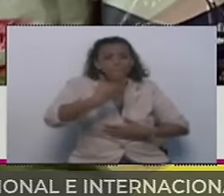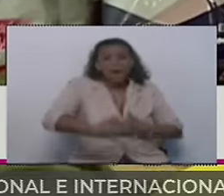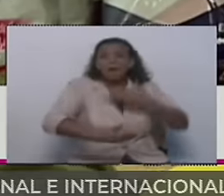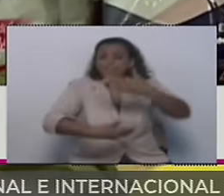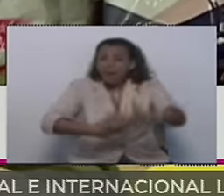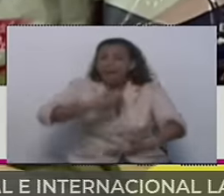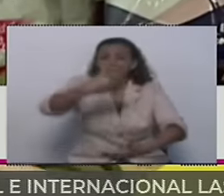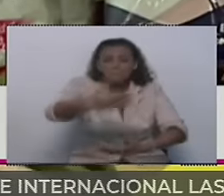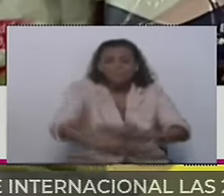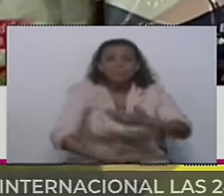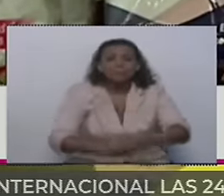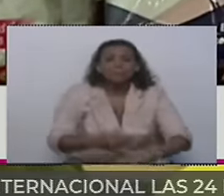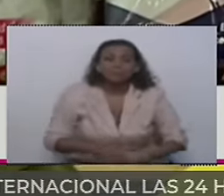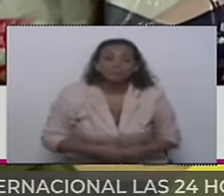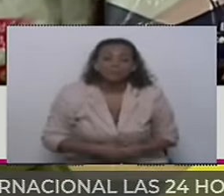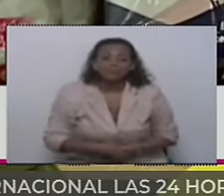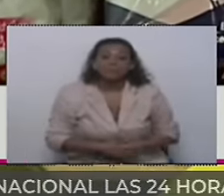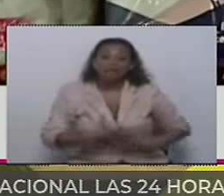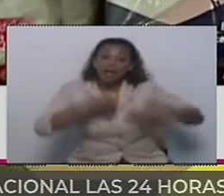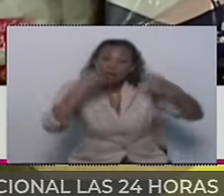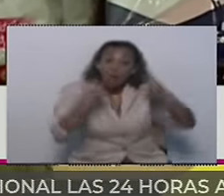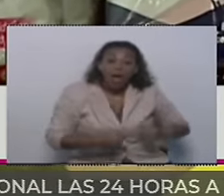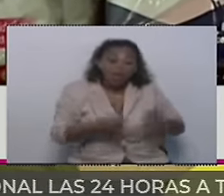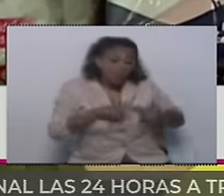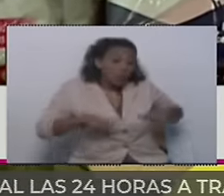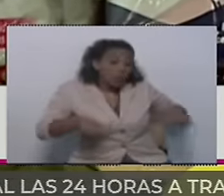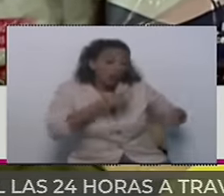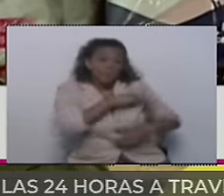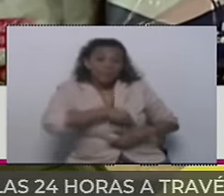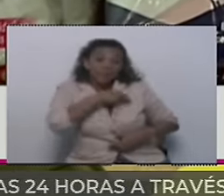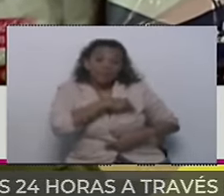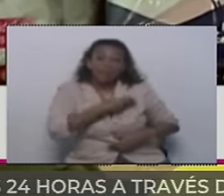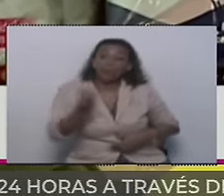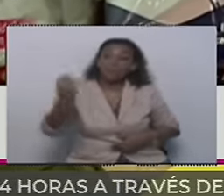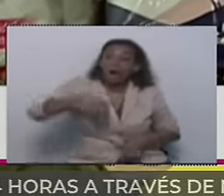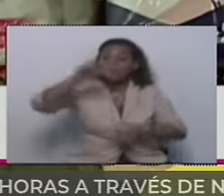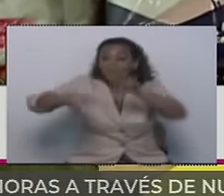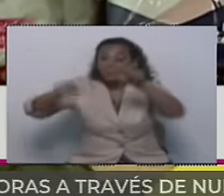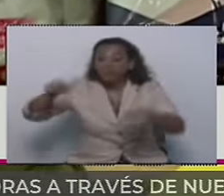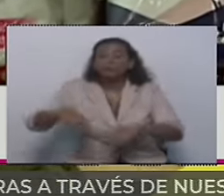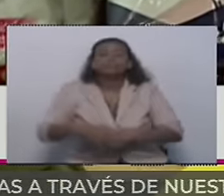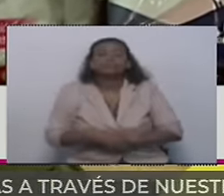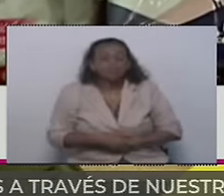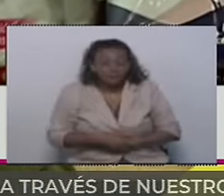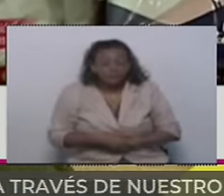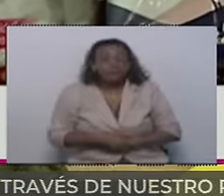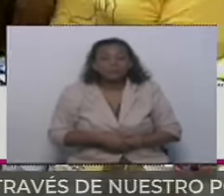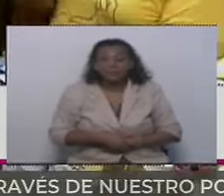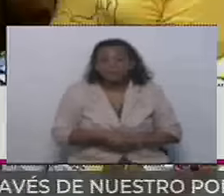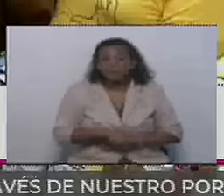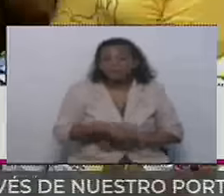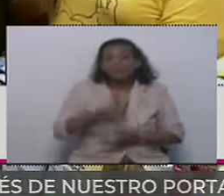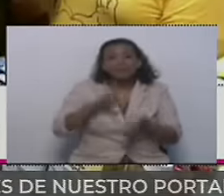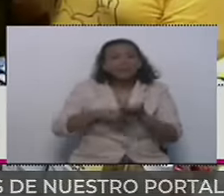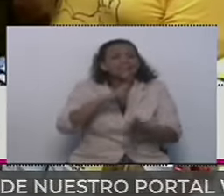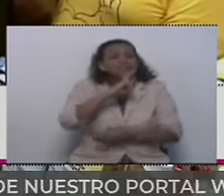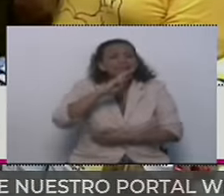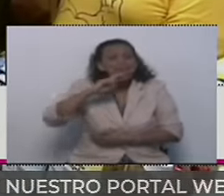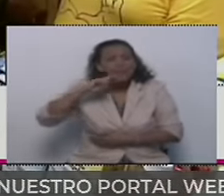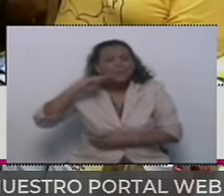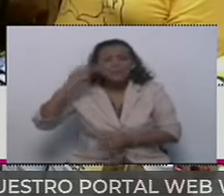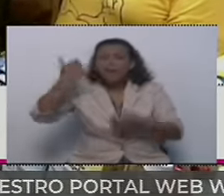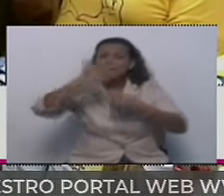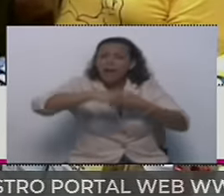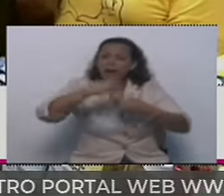pasando que se vaya consolidando pues la misión, se va fortaleciendo pues y creciendo los productos. Tú sabes que es sabroso en